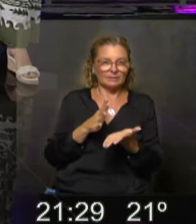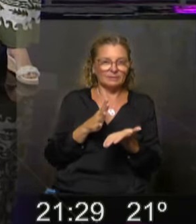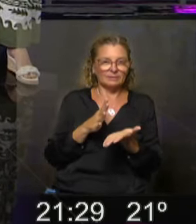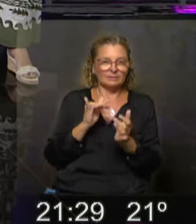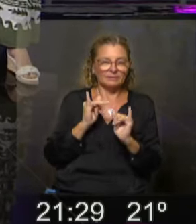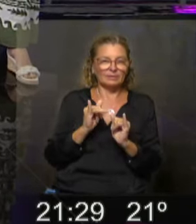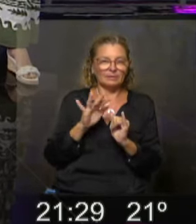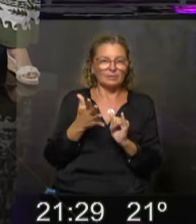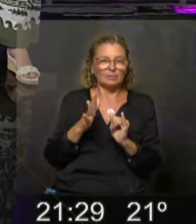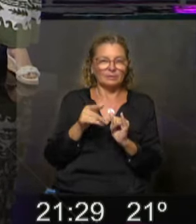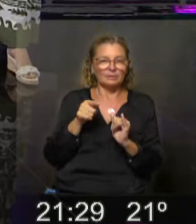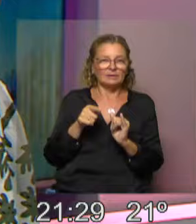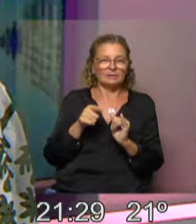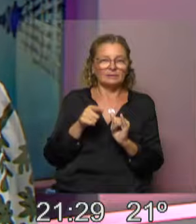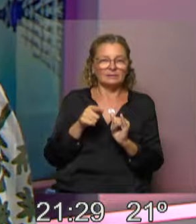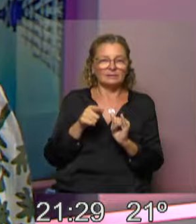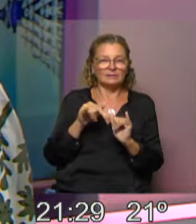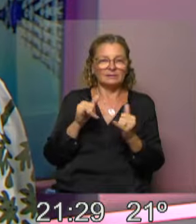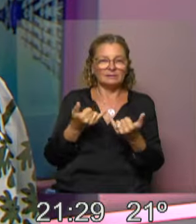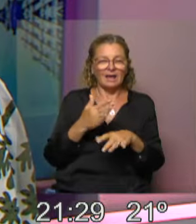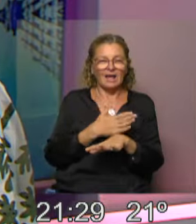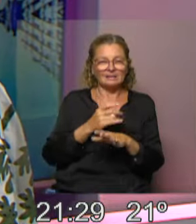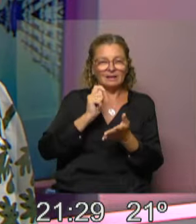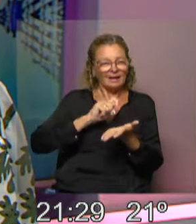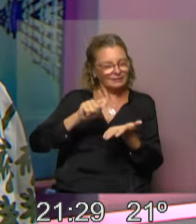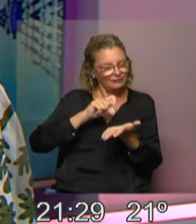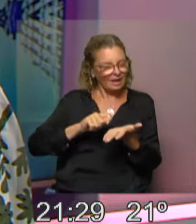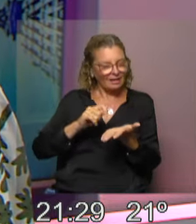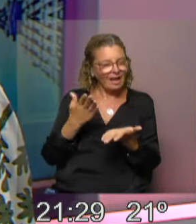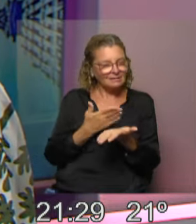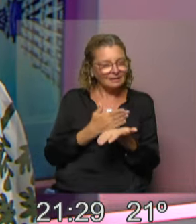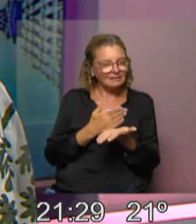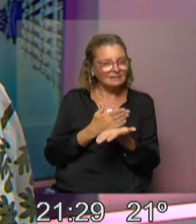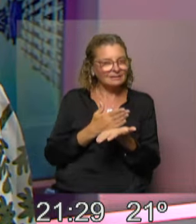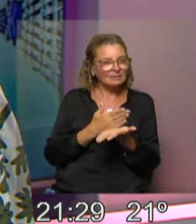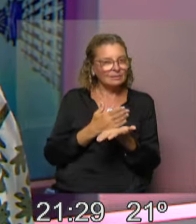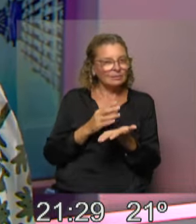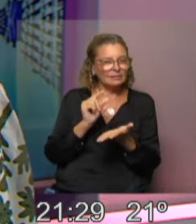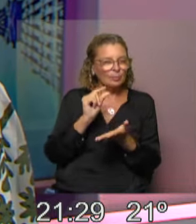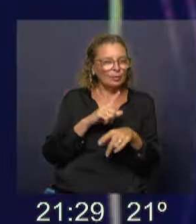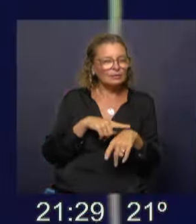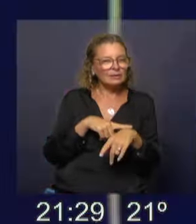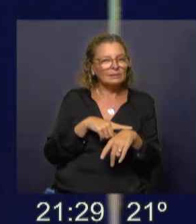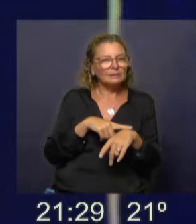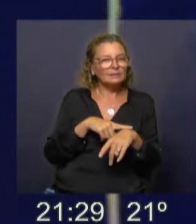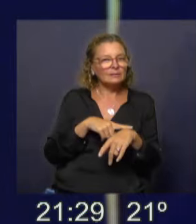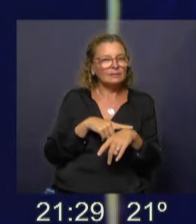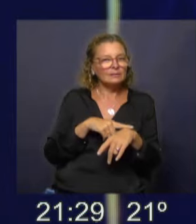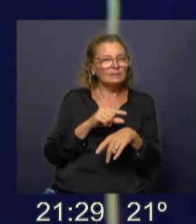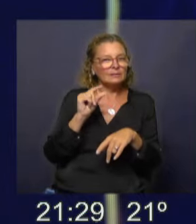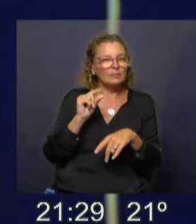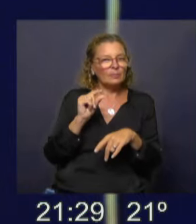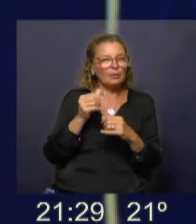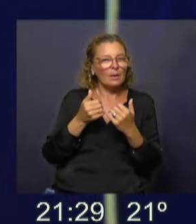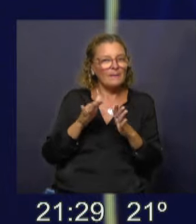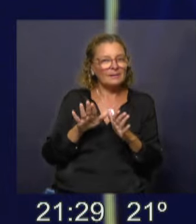sí, más o menos por ahí. ¿Y ya de antes también escribías o fue hace poco? Fue más bien hace poco que